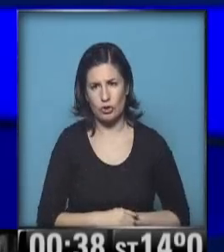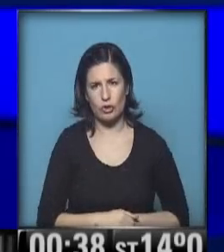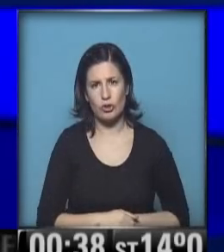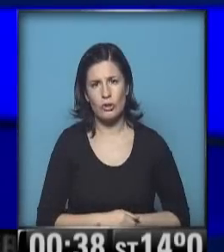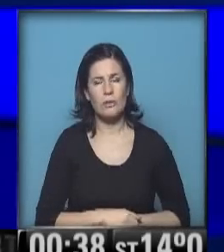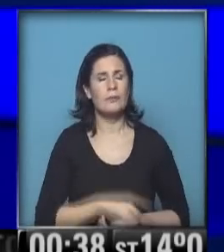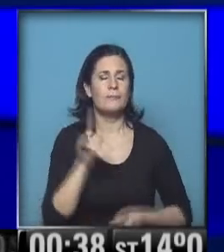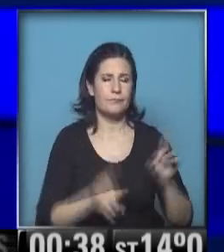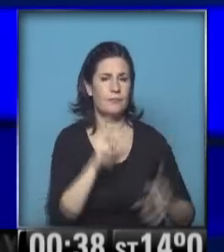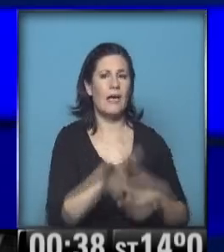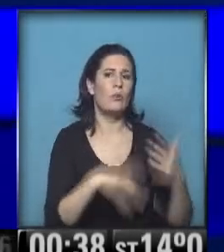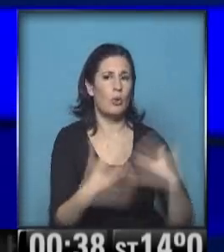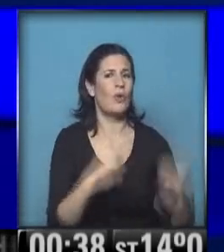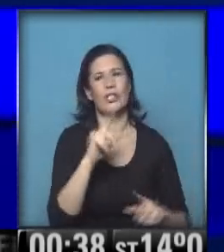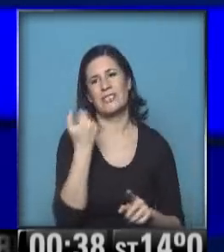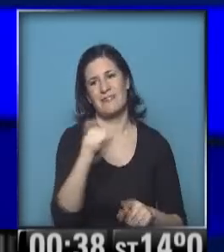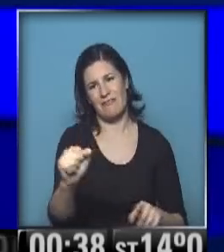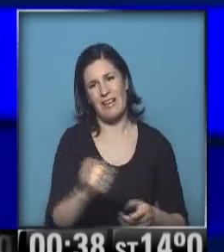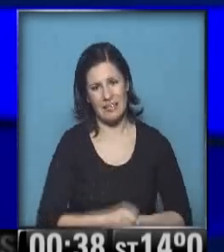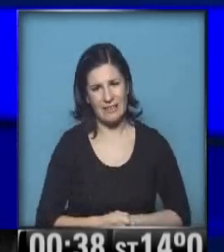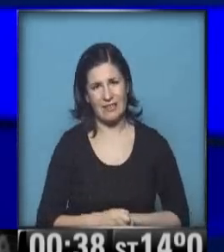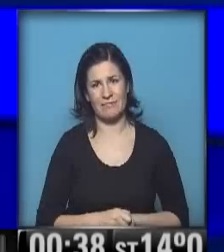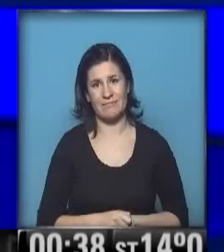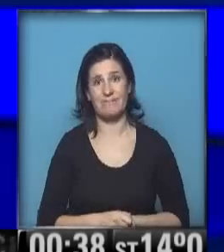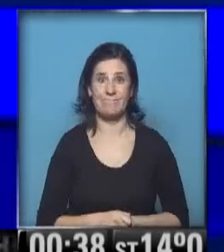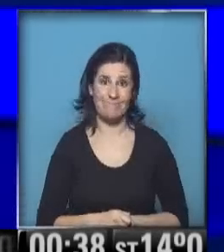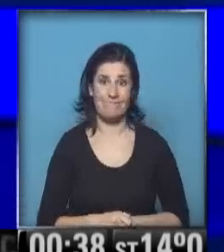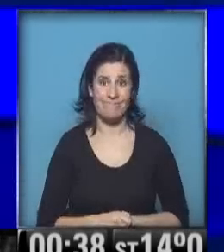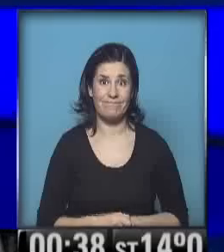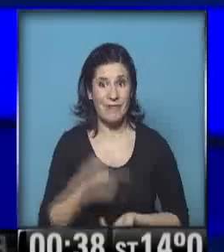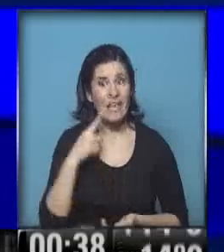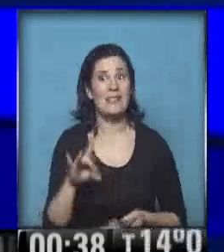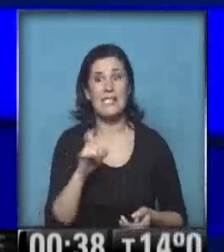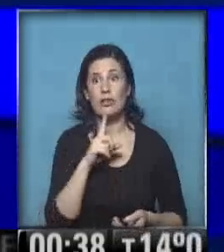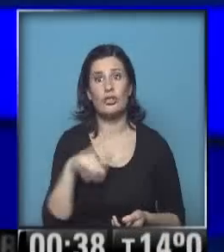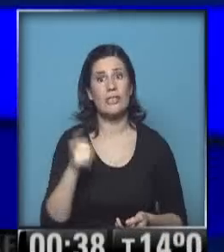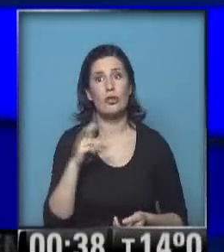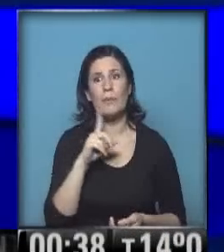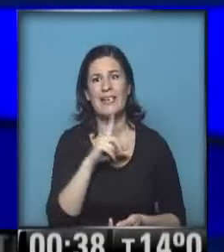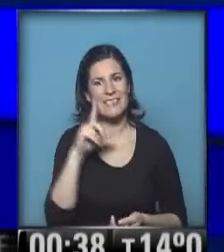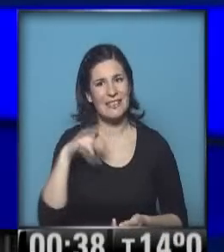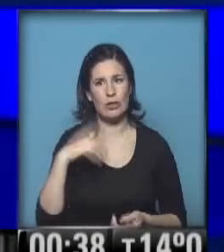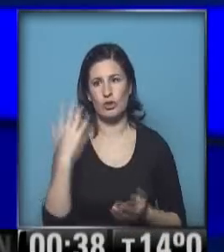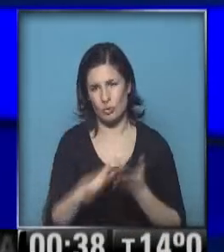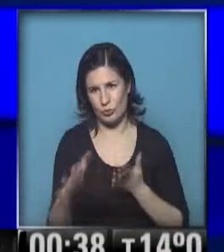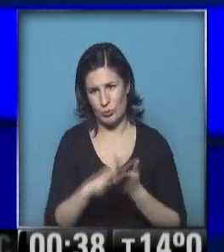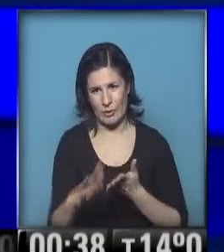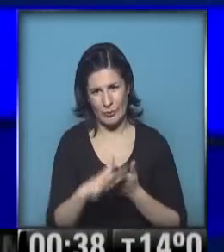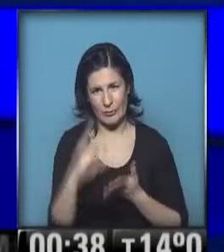final de Brasil 2014, y esto le pondrá el punto de inicio a la era de Gerardo "El Tata" Martino como entrenador del seleccionado